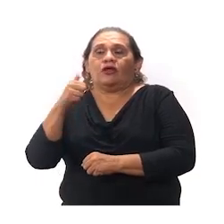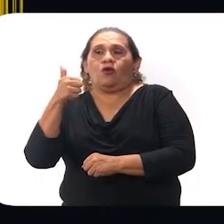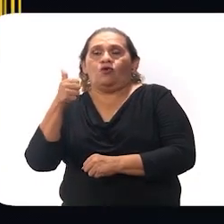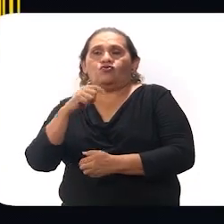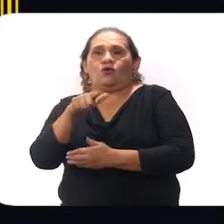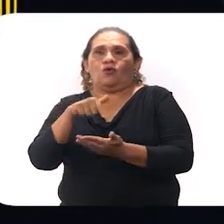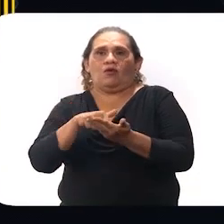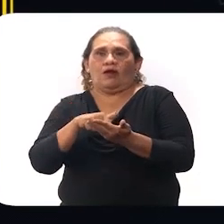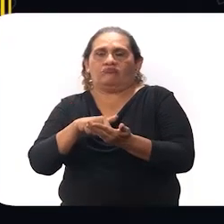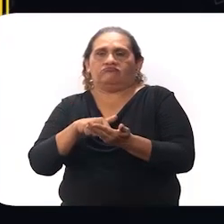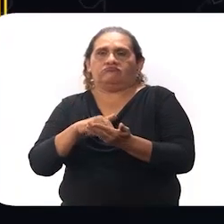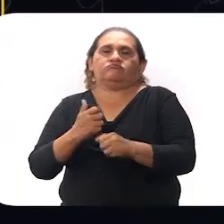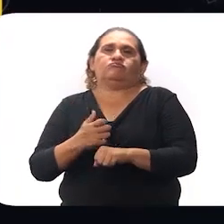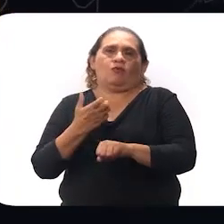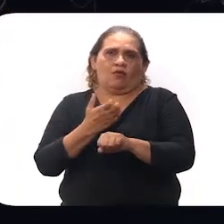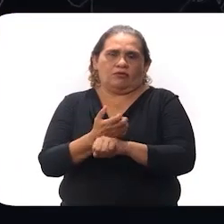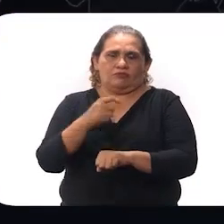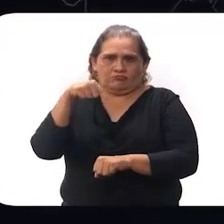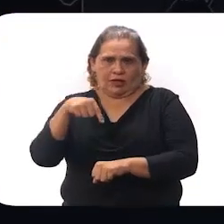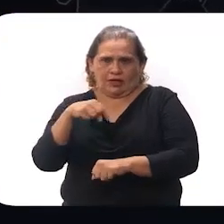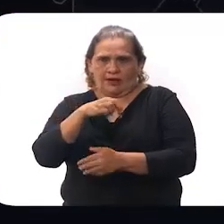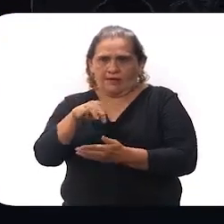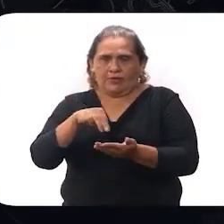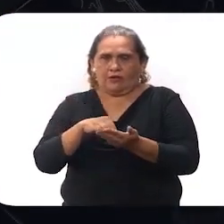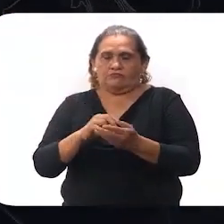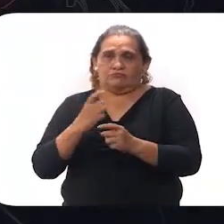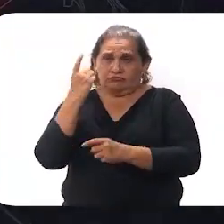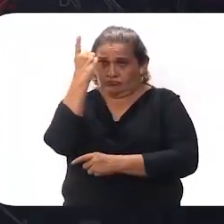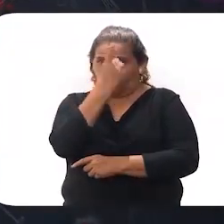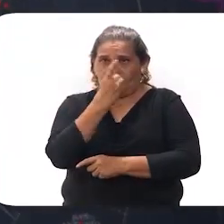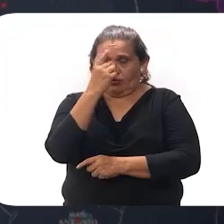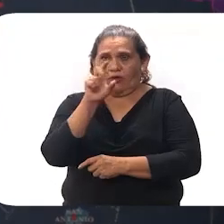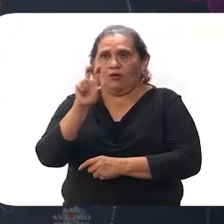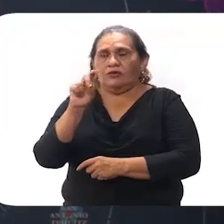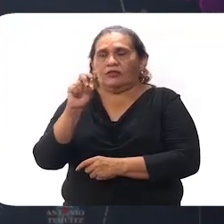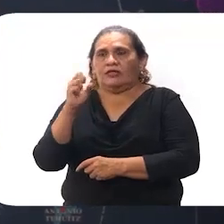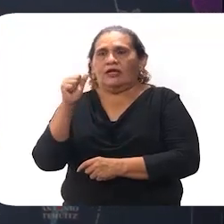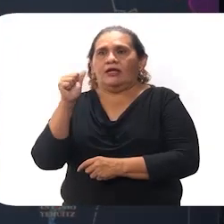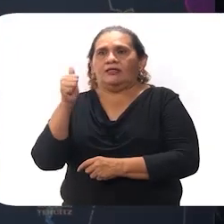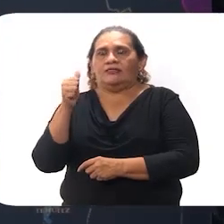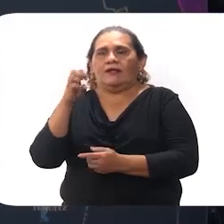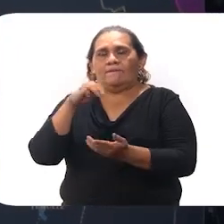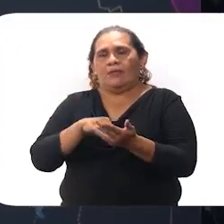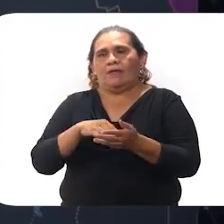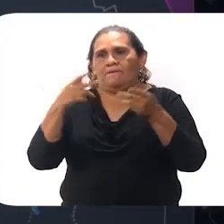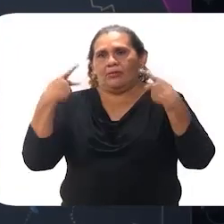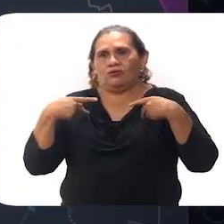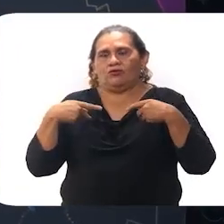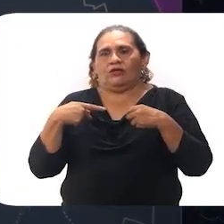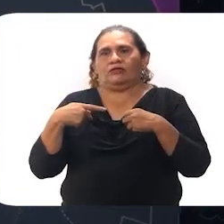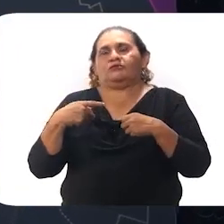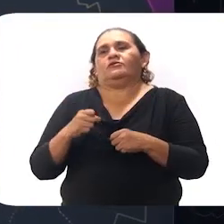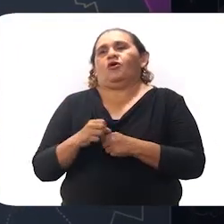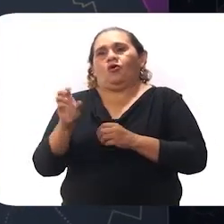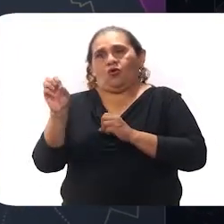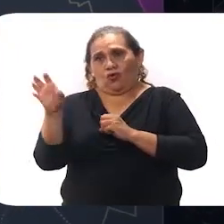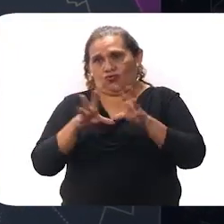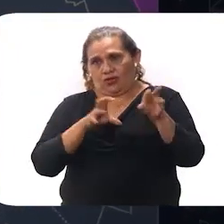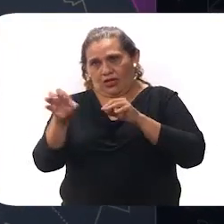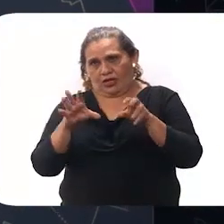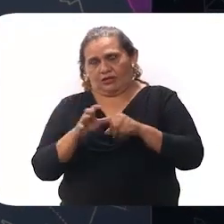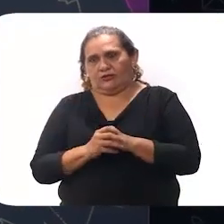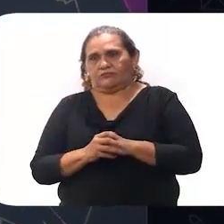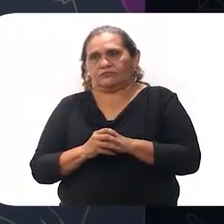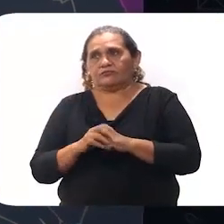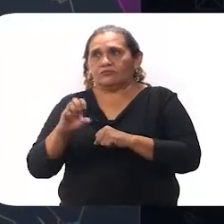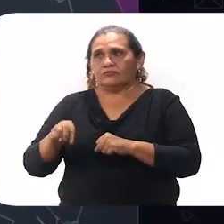estado. Específicamente, en Mérida se han diagnosticado 36.220 personas contagiadas de coronavirus que viven